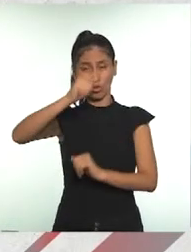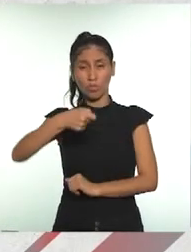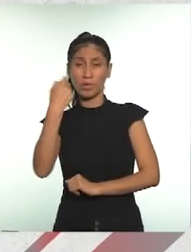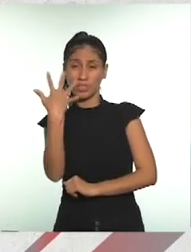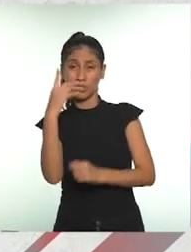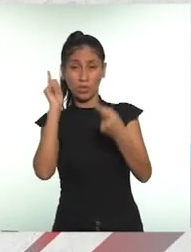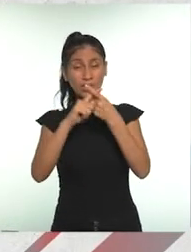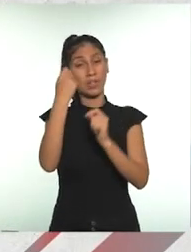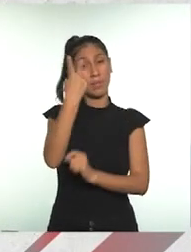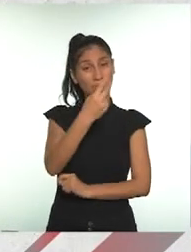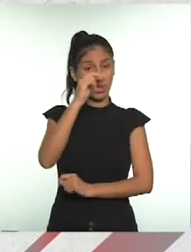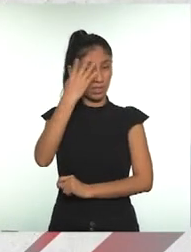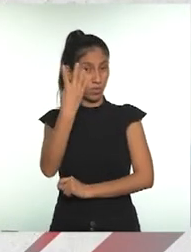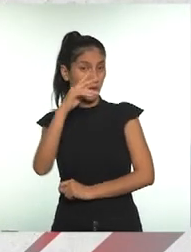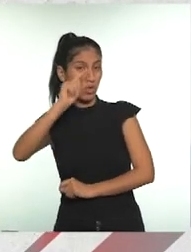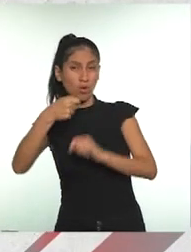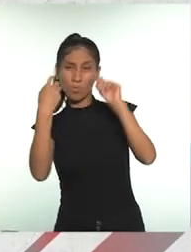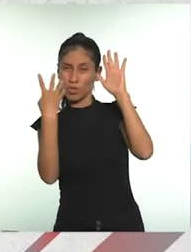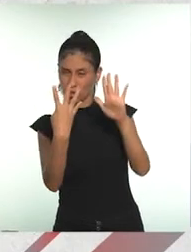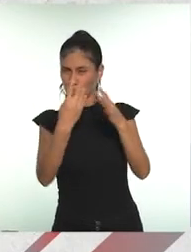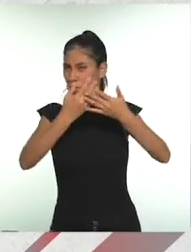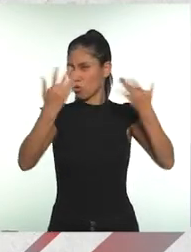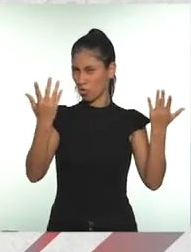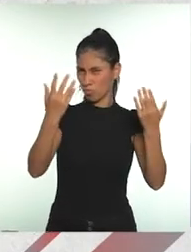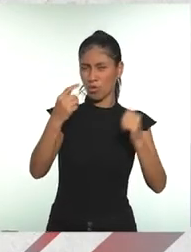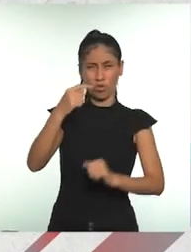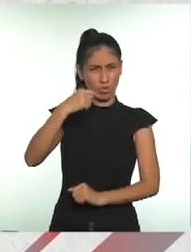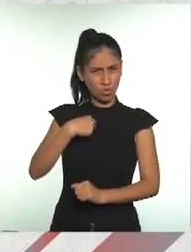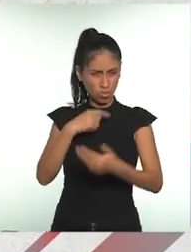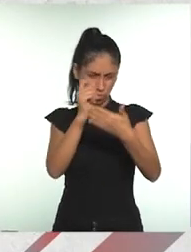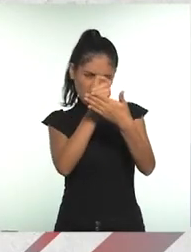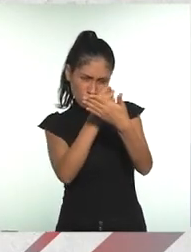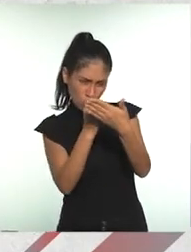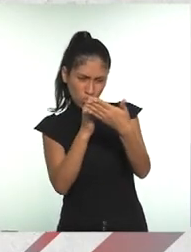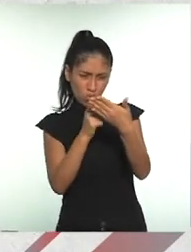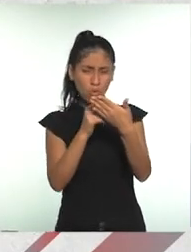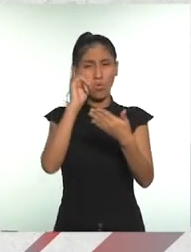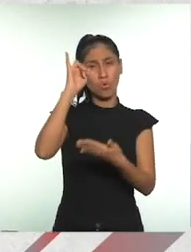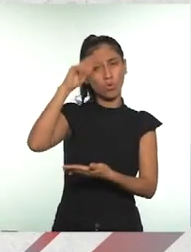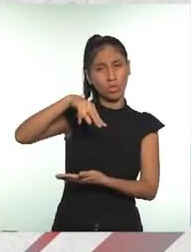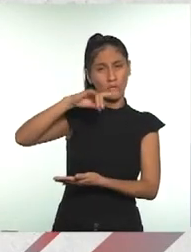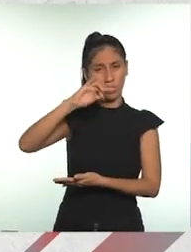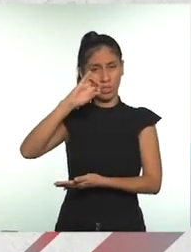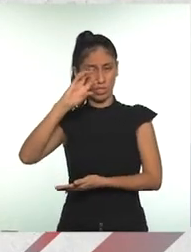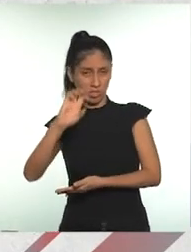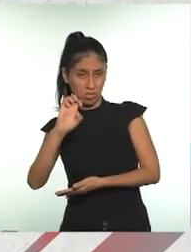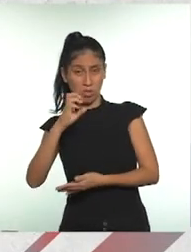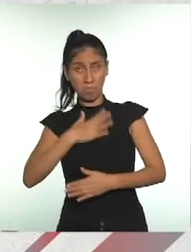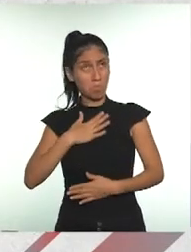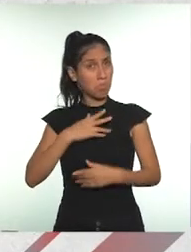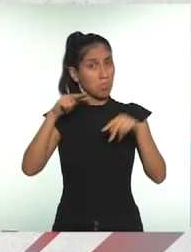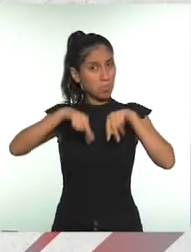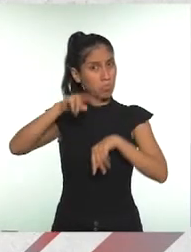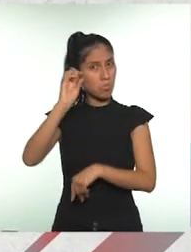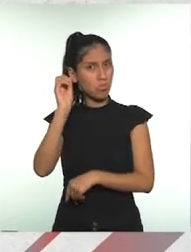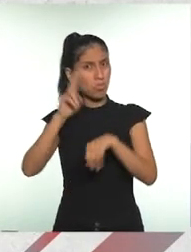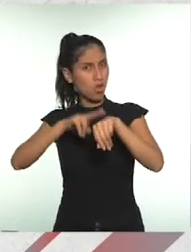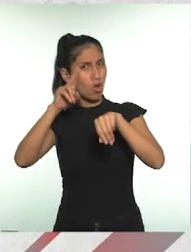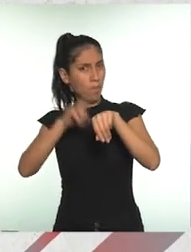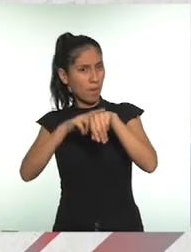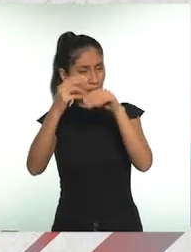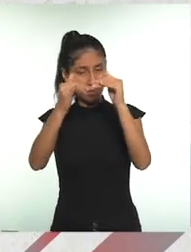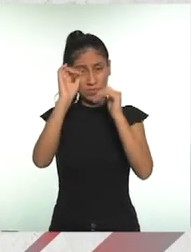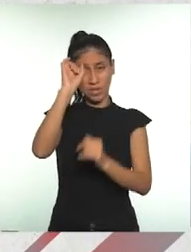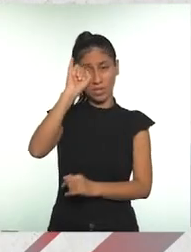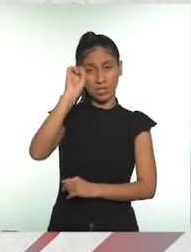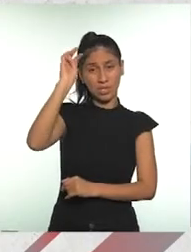a 24,9. Es decir, yo cuento con un índice de masa corporal normal. Y el